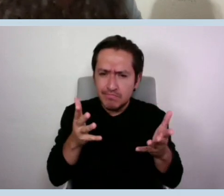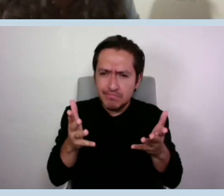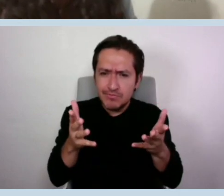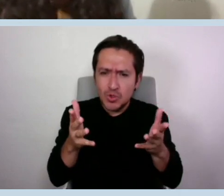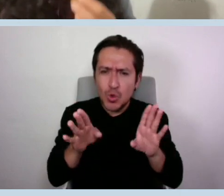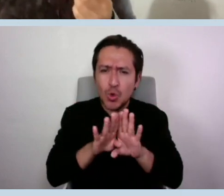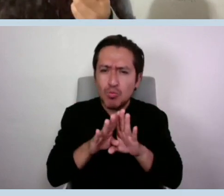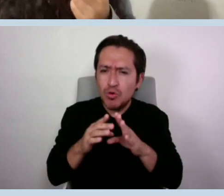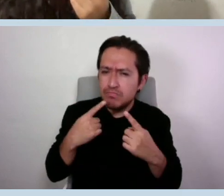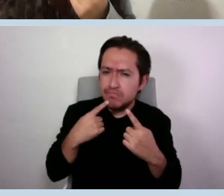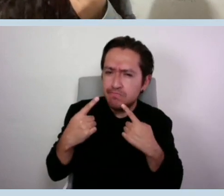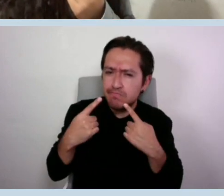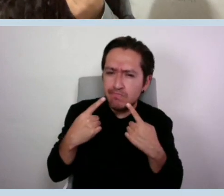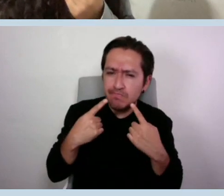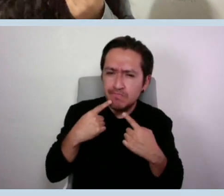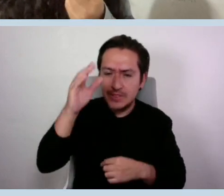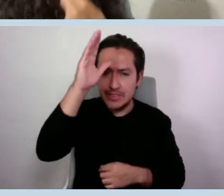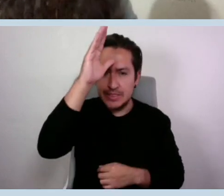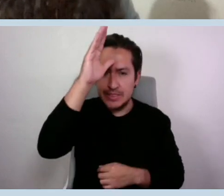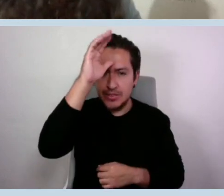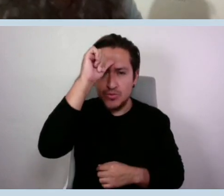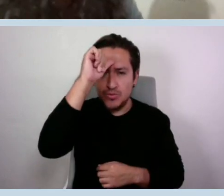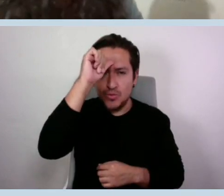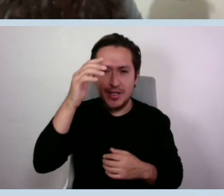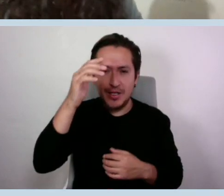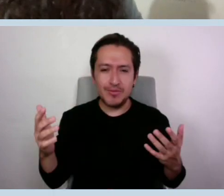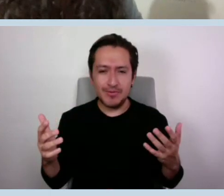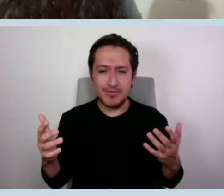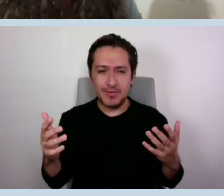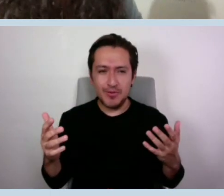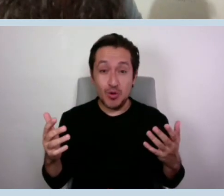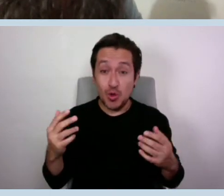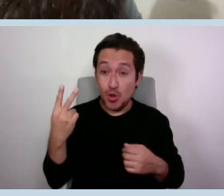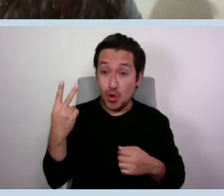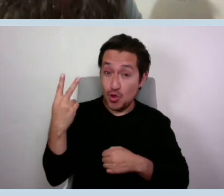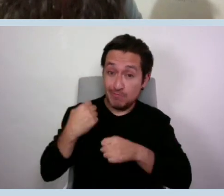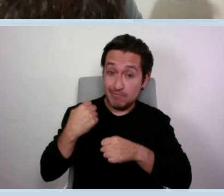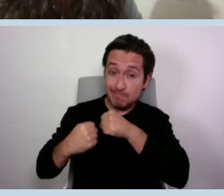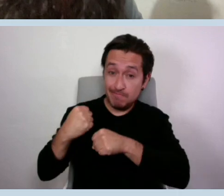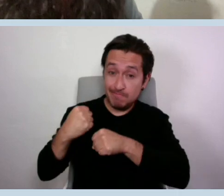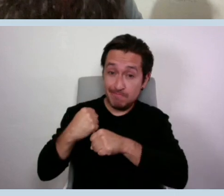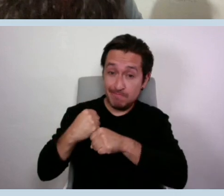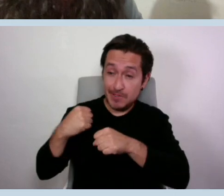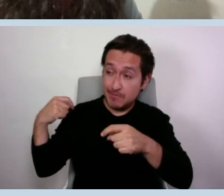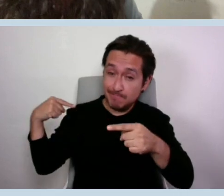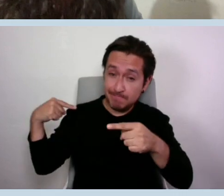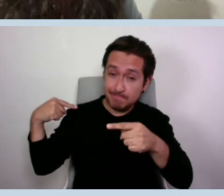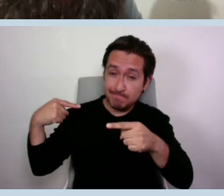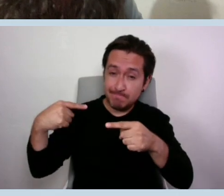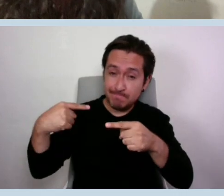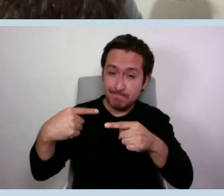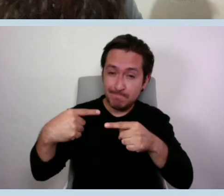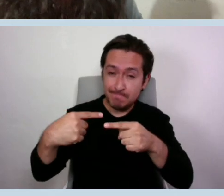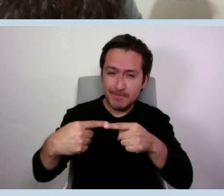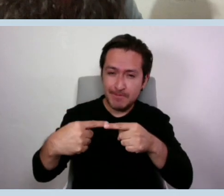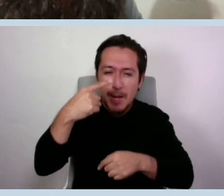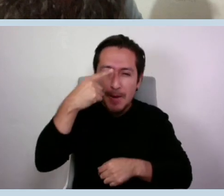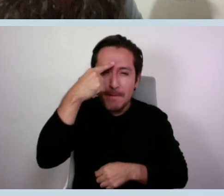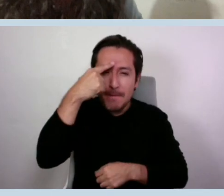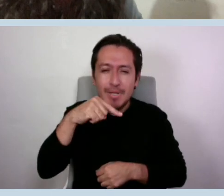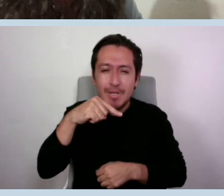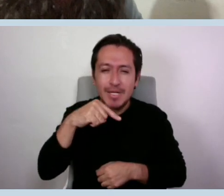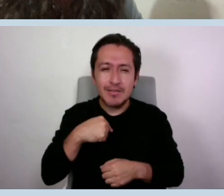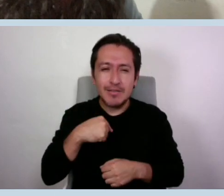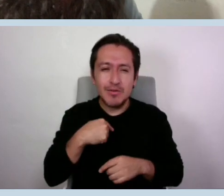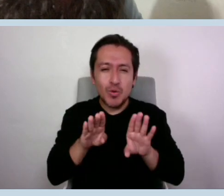sea qué prácticas nos han enseñado dos años atrás para ponernos de acuerdo Entonces yo yo estaba como en una